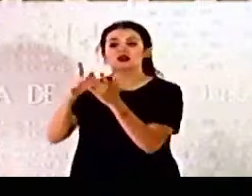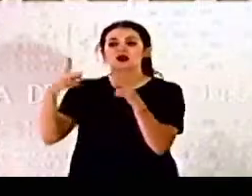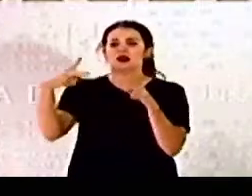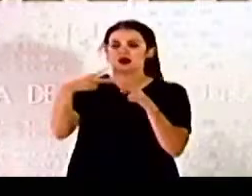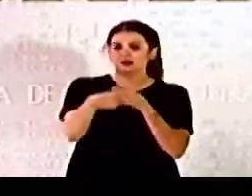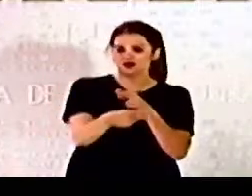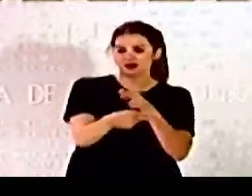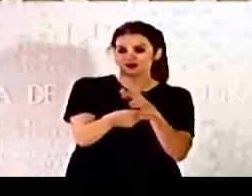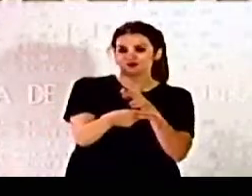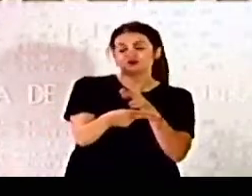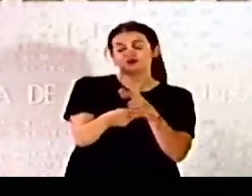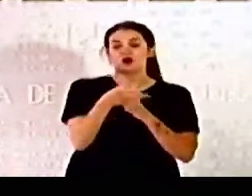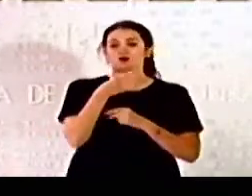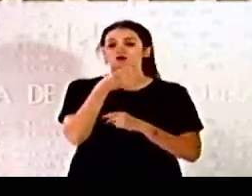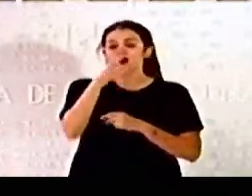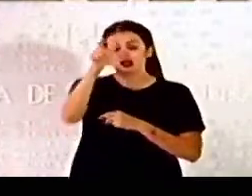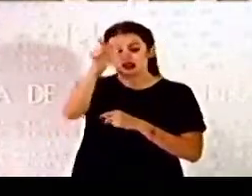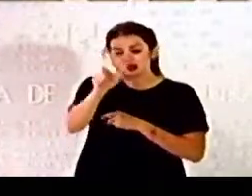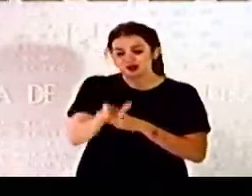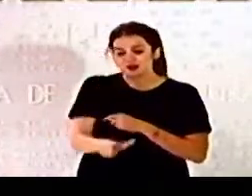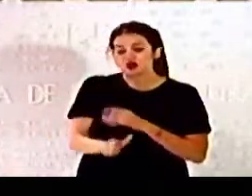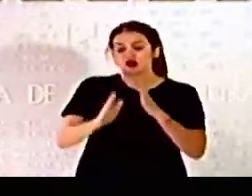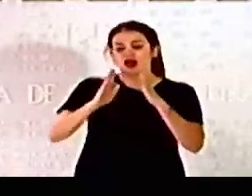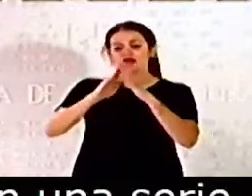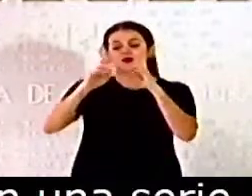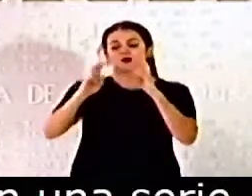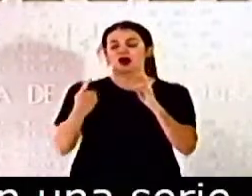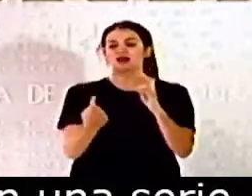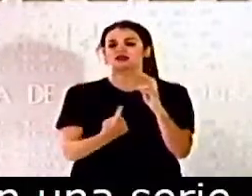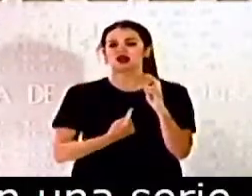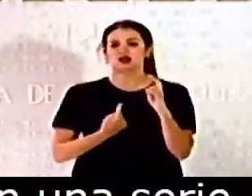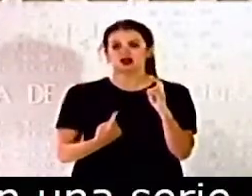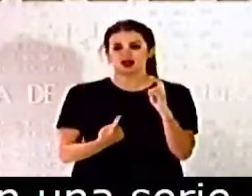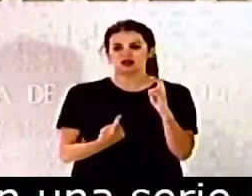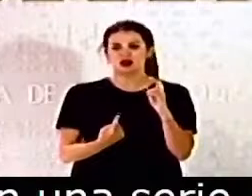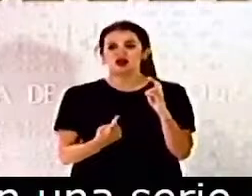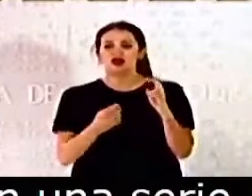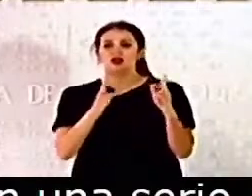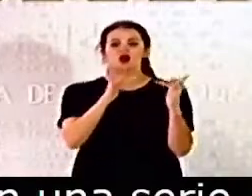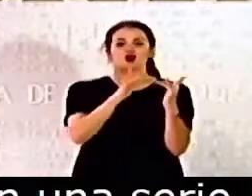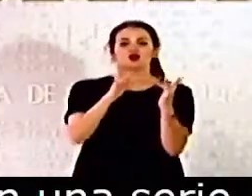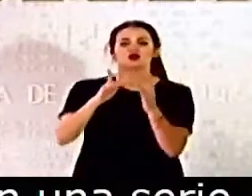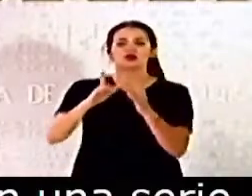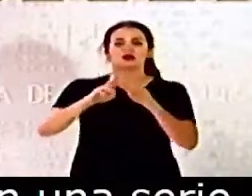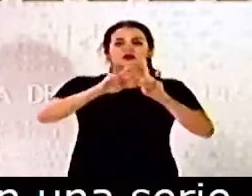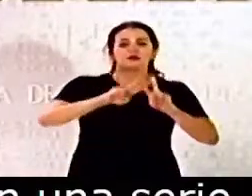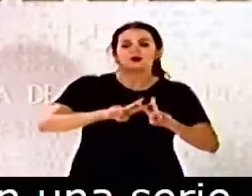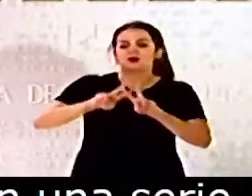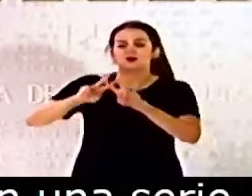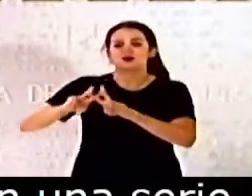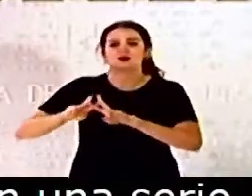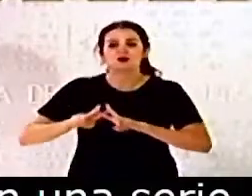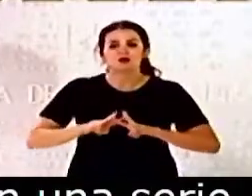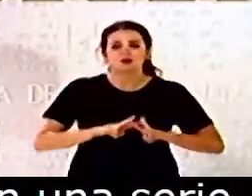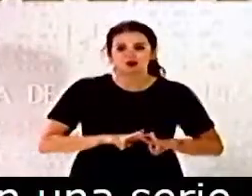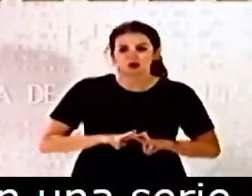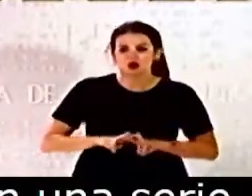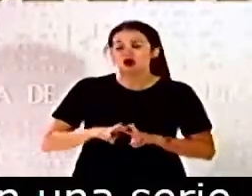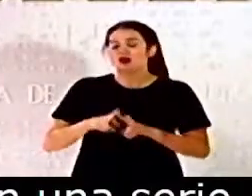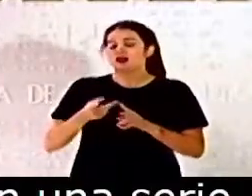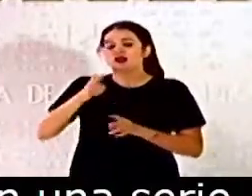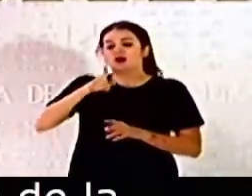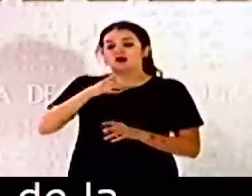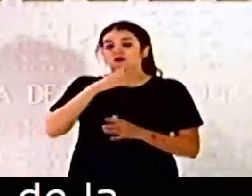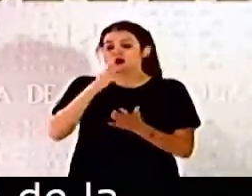con el aislamiento de la persona, con el rastreo de los casos y, sobre todo, con la positividad de las pruebas, ¿no? El hecho de tener